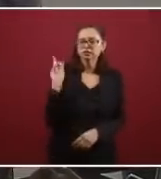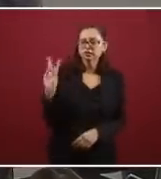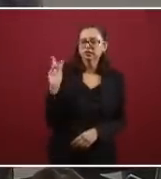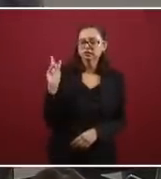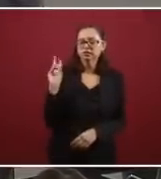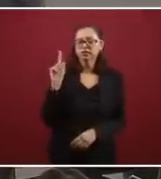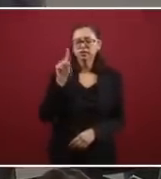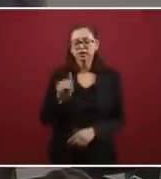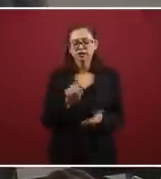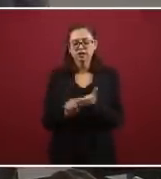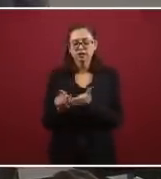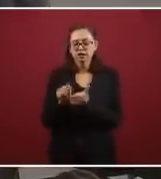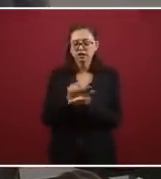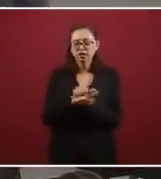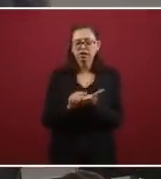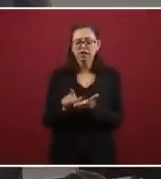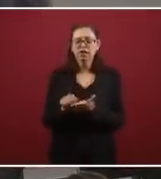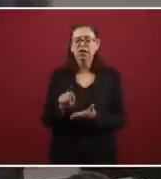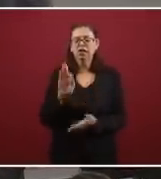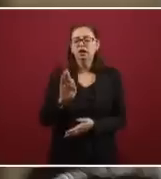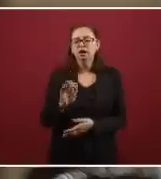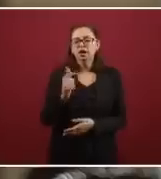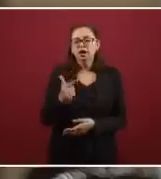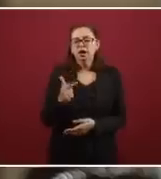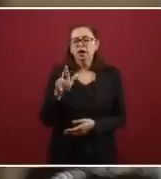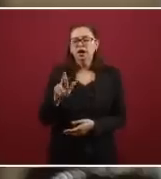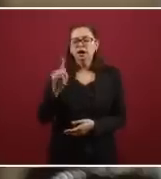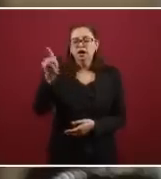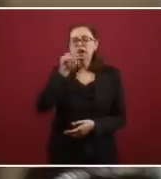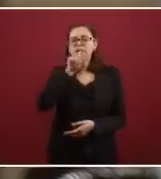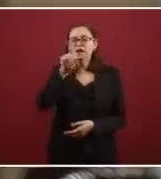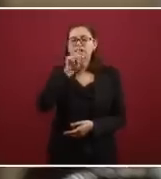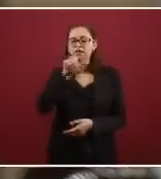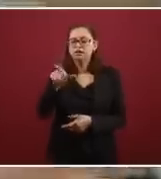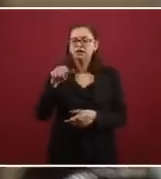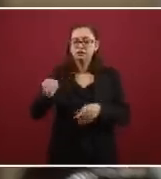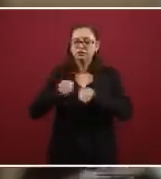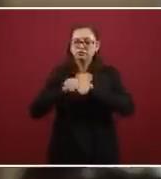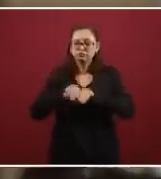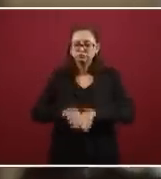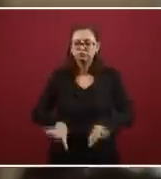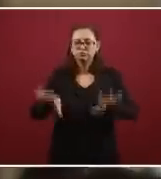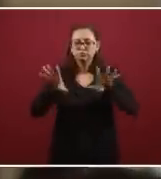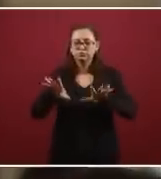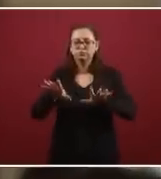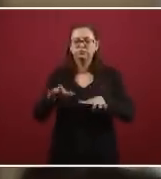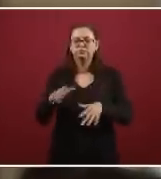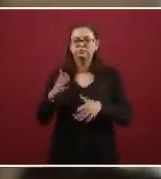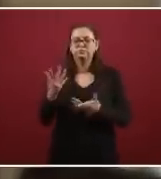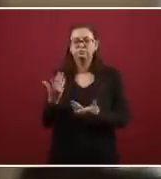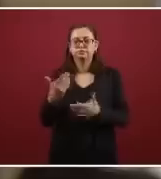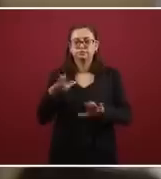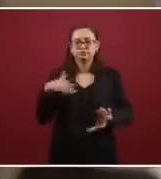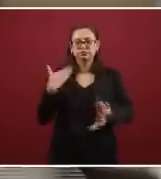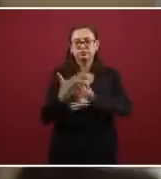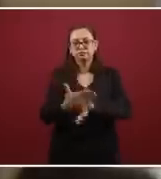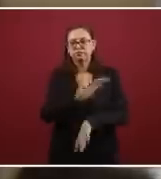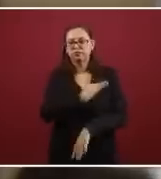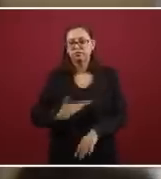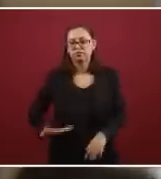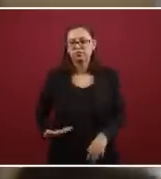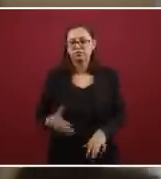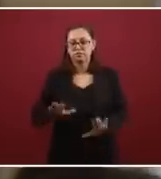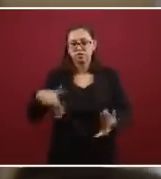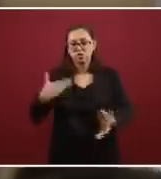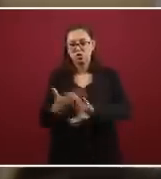cuenta oficial de Twitter de la Fiscalía de Jalisco, desde donde se lanzaron amenazas en contra de su persona y de la de su